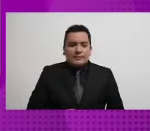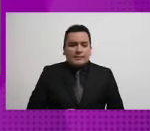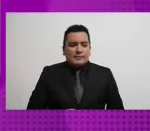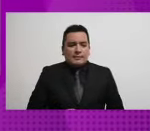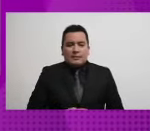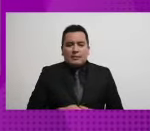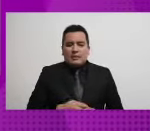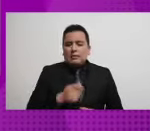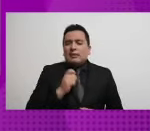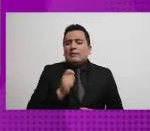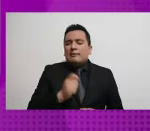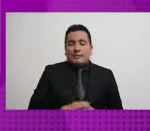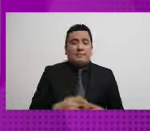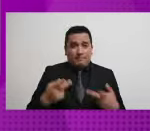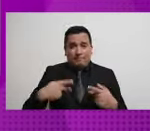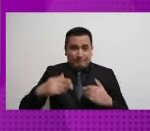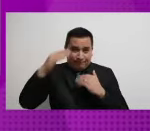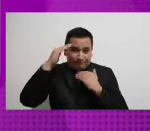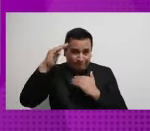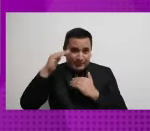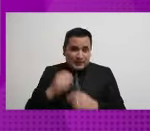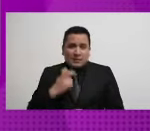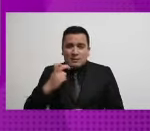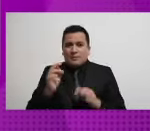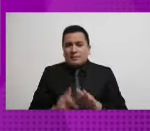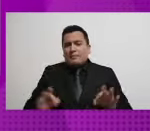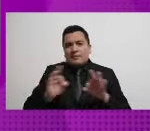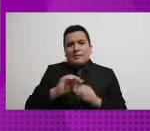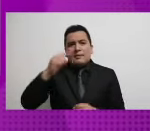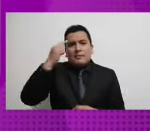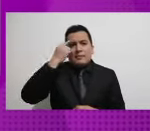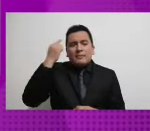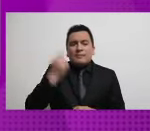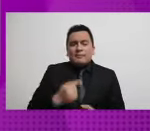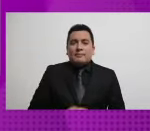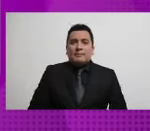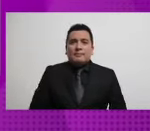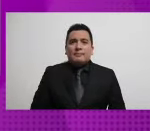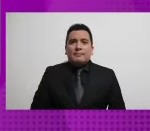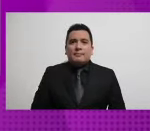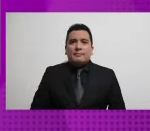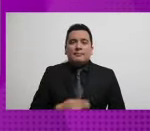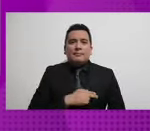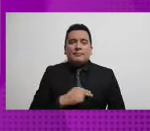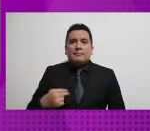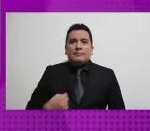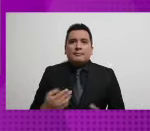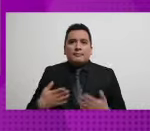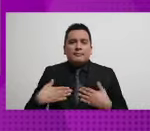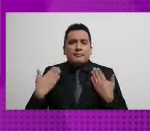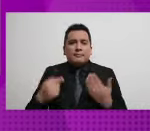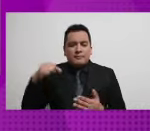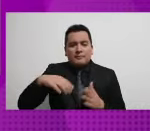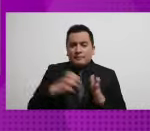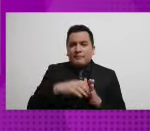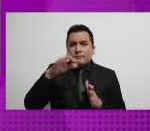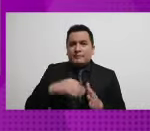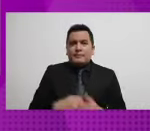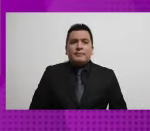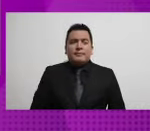adultos mayores, pues ya tenemos un gran paso para poder estar